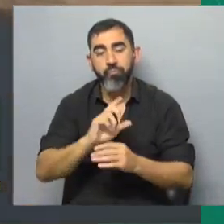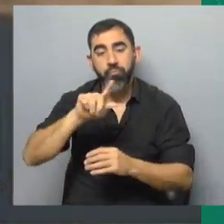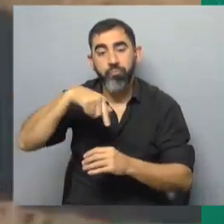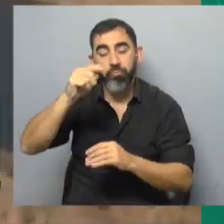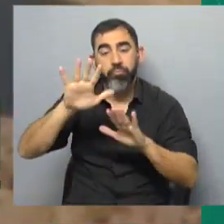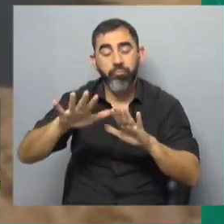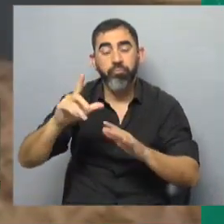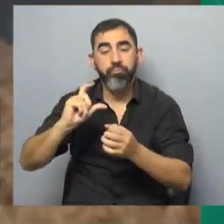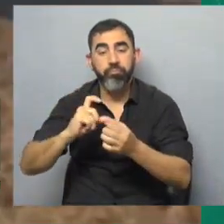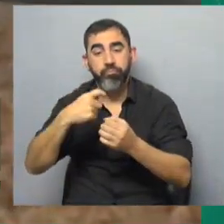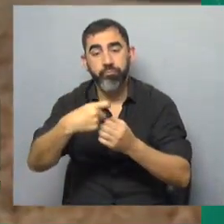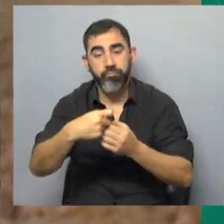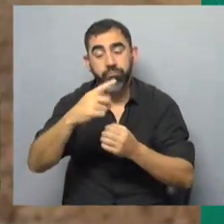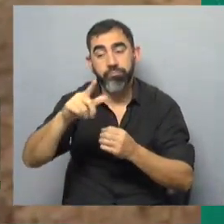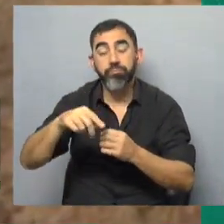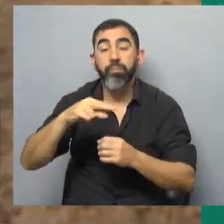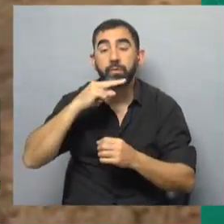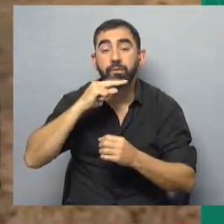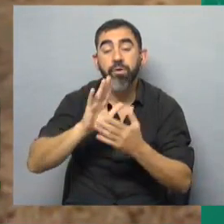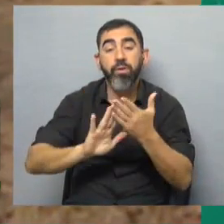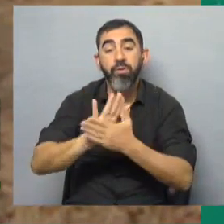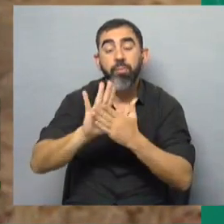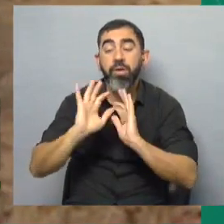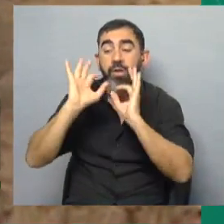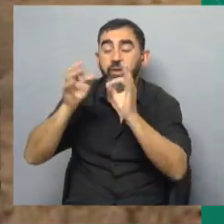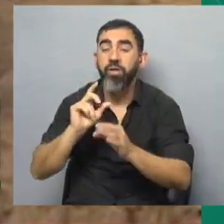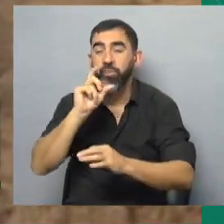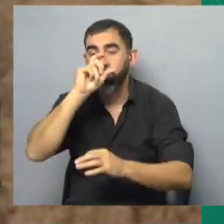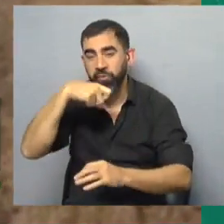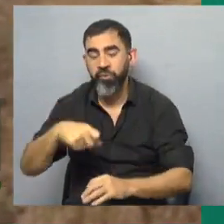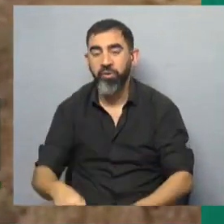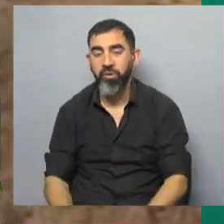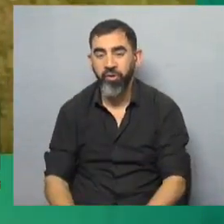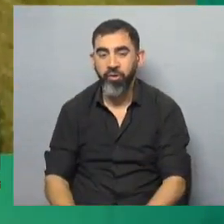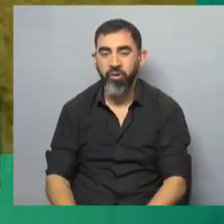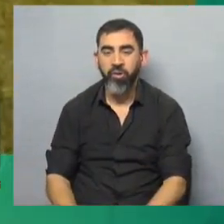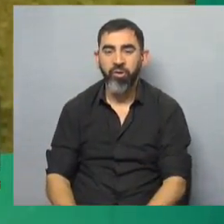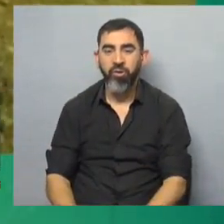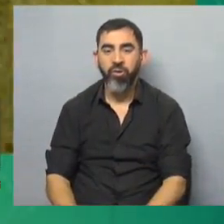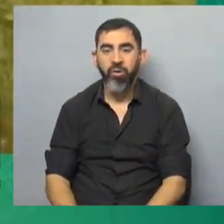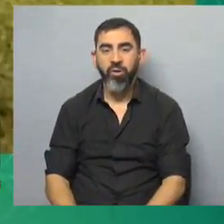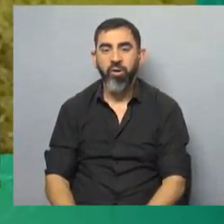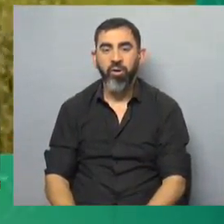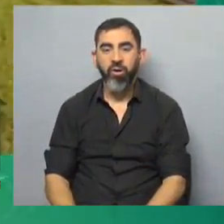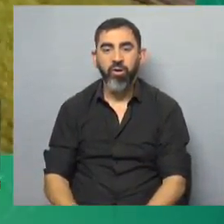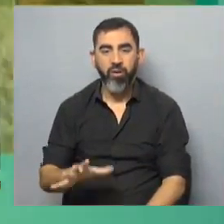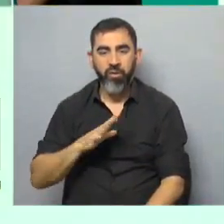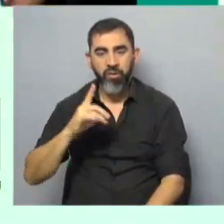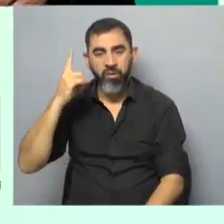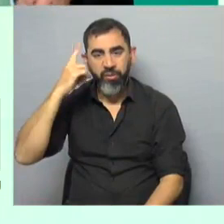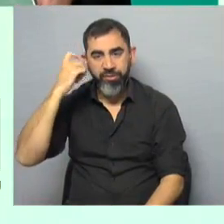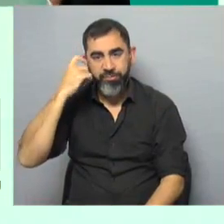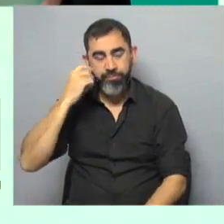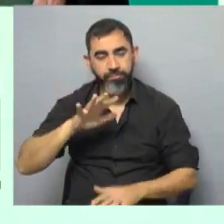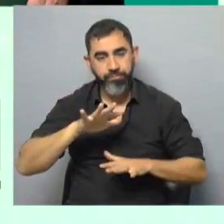es salir el viernes de mañana para llegar a Montevideo. Uh-huh. Torres, a propósito, ustedes tienen experiencia en